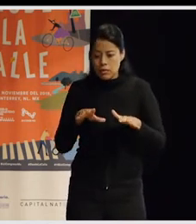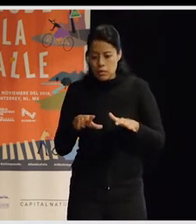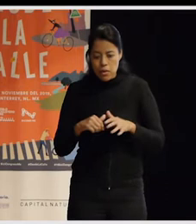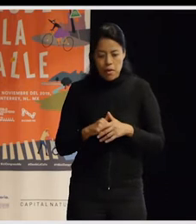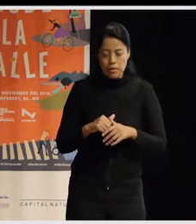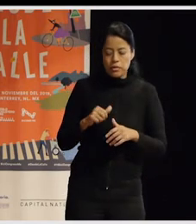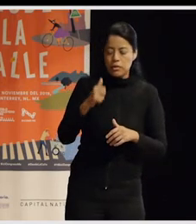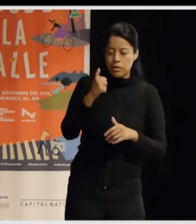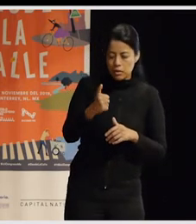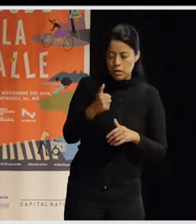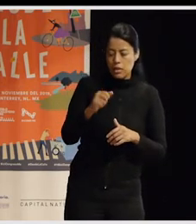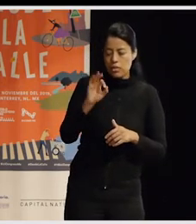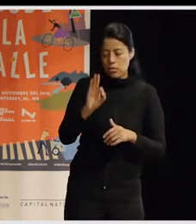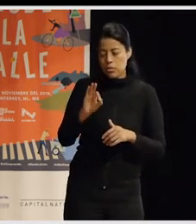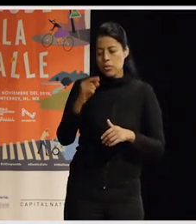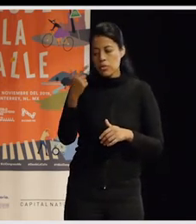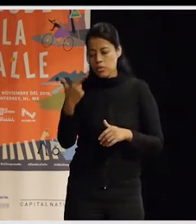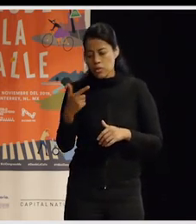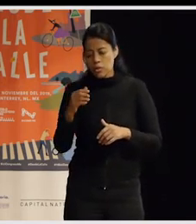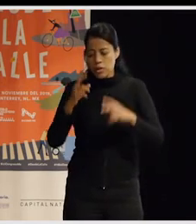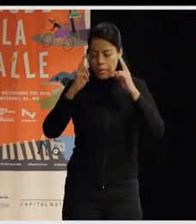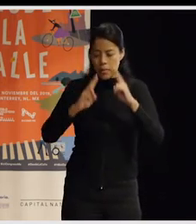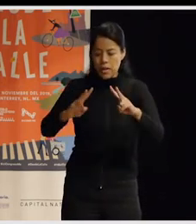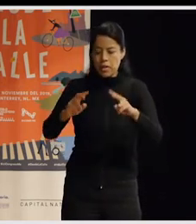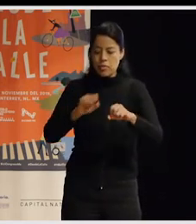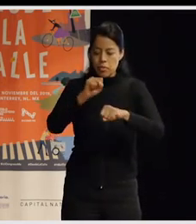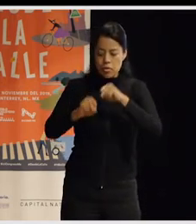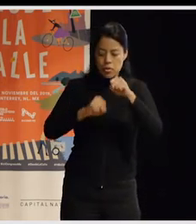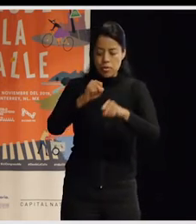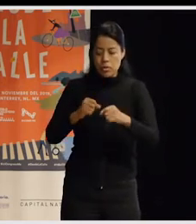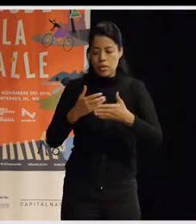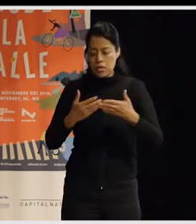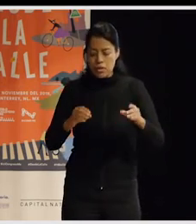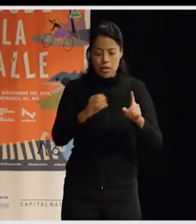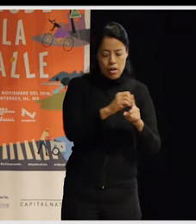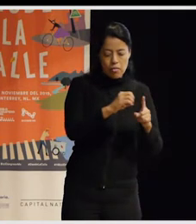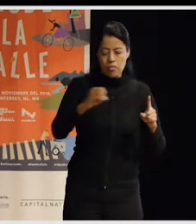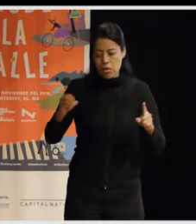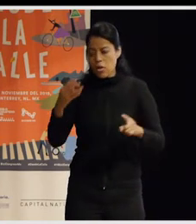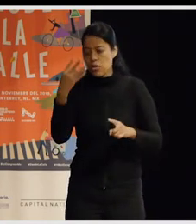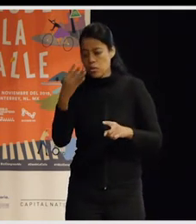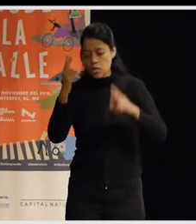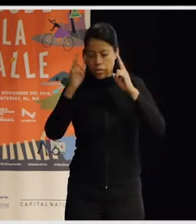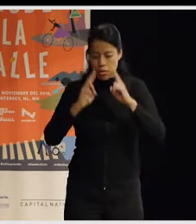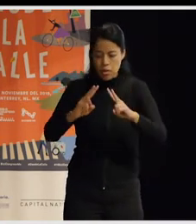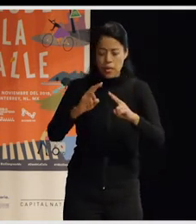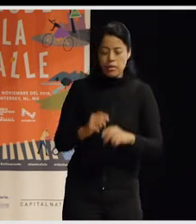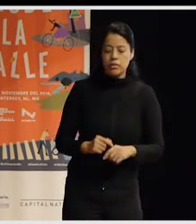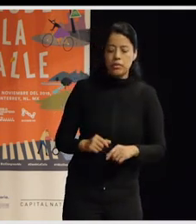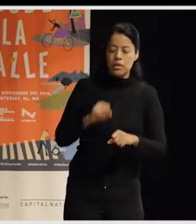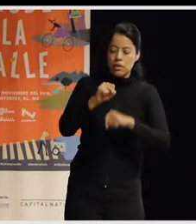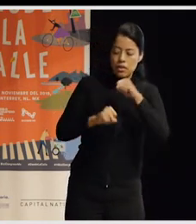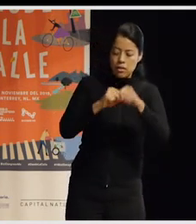siete puntos seis viajes por bicicleta al día ahorita ya se está estabilizando el sistema y hay cuatro viajes se supone que un sistema de